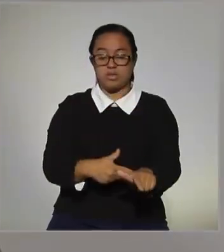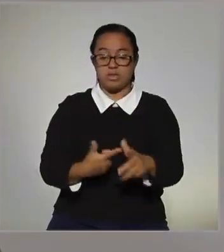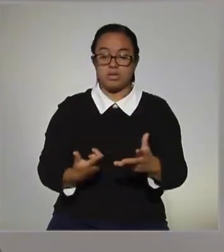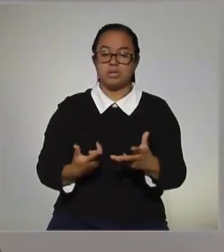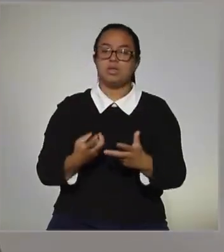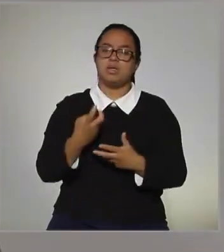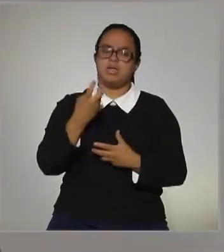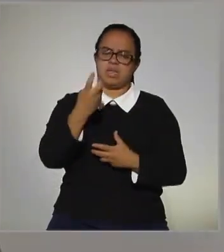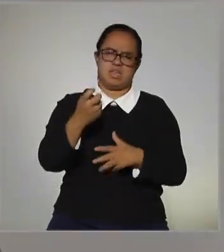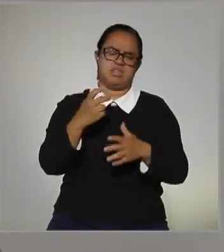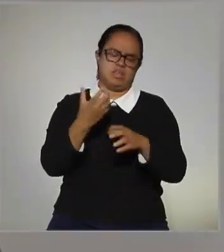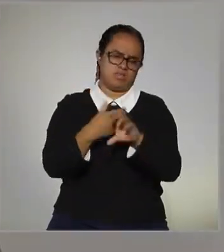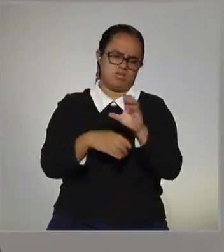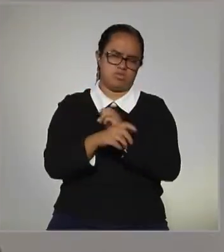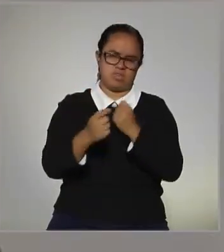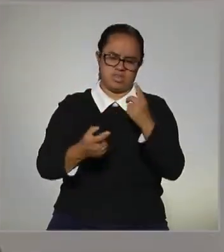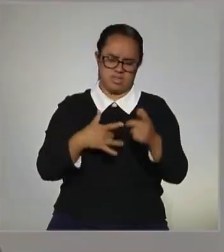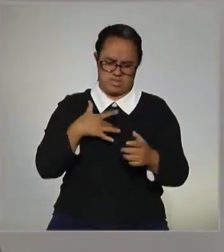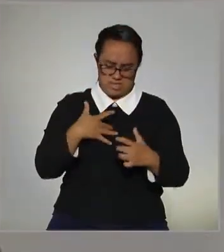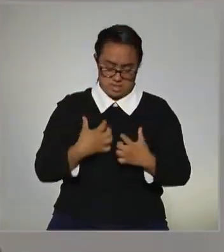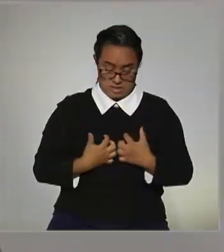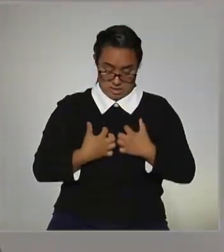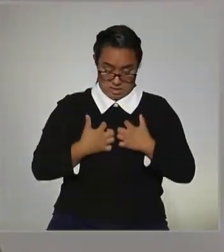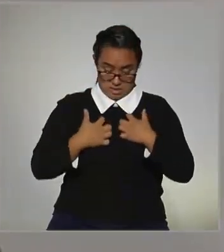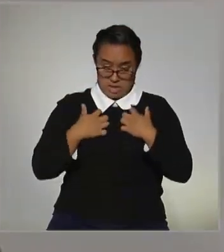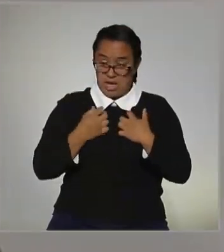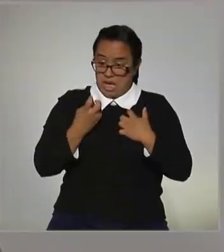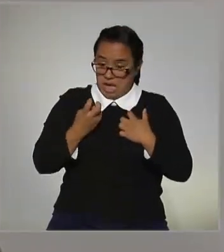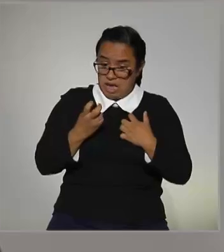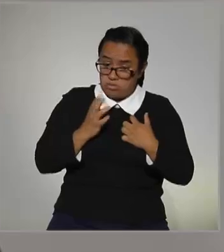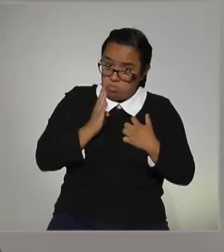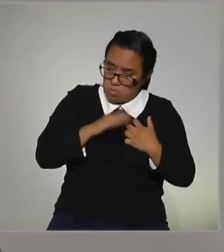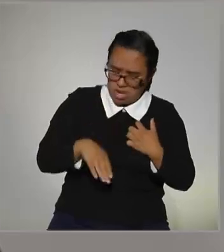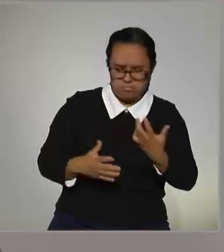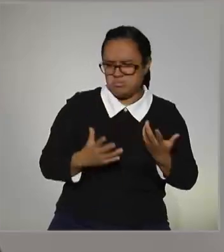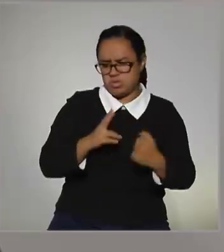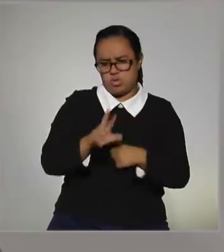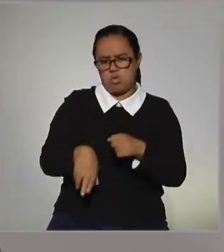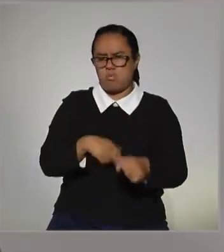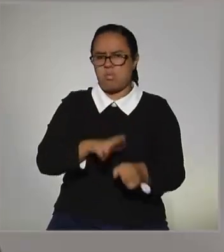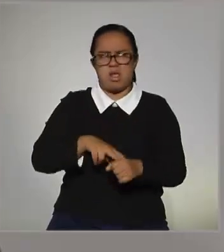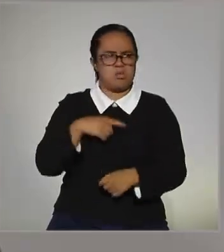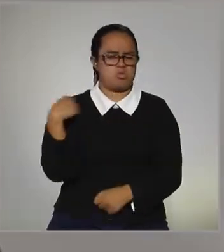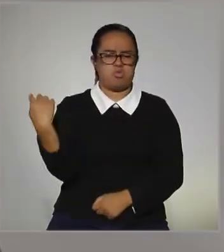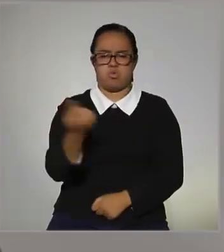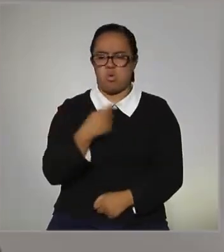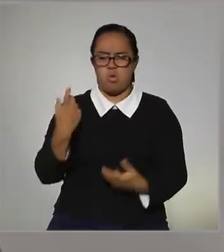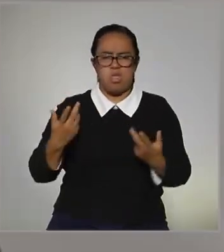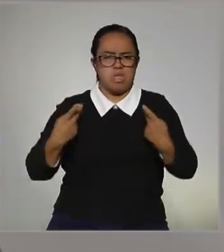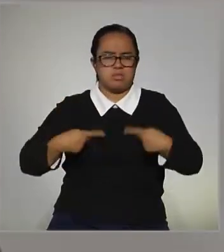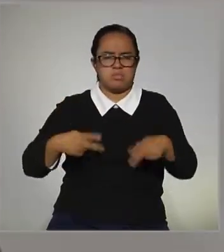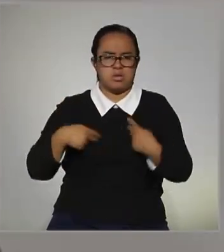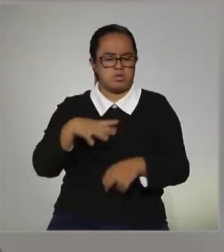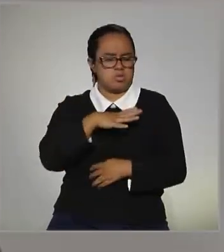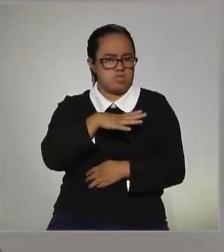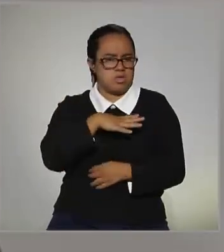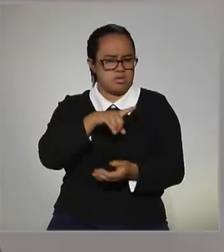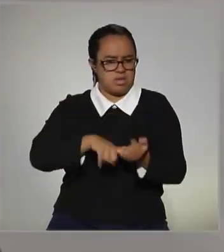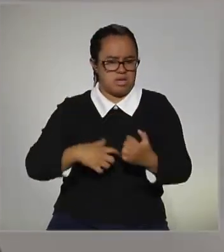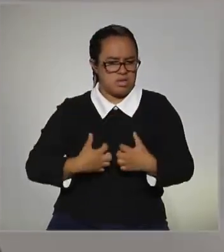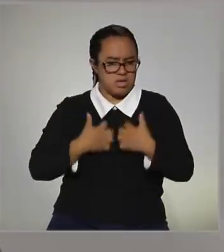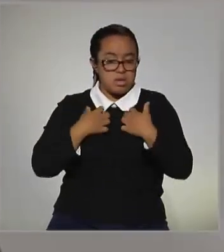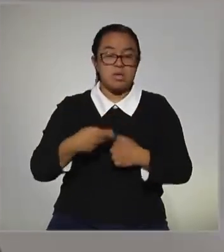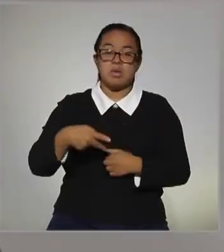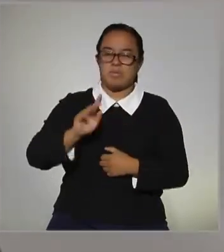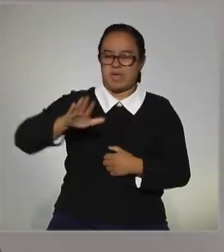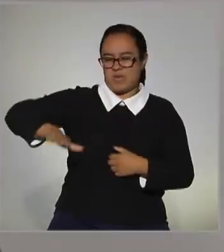son malos, eso hay que decirlo, o sea, claro, sentir enojo no es algo que no debamos de sentir, o sea, lo sentimos todos, pero la cuestión es que hace ratito en redes